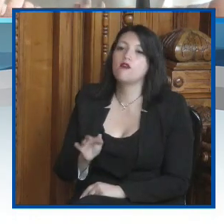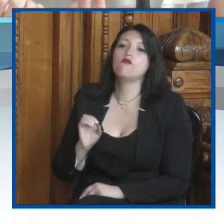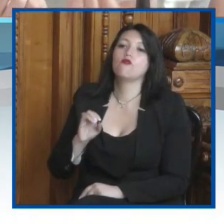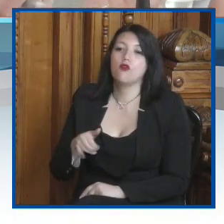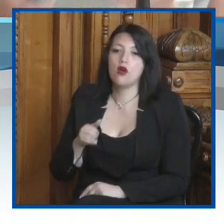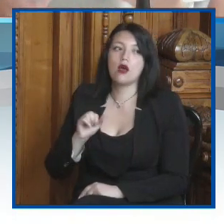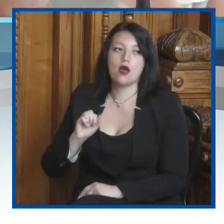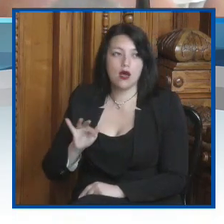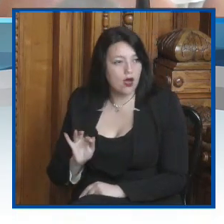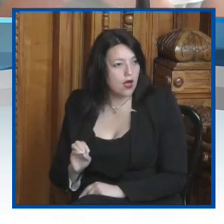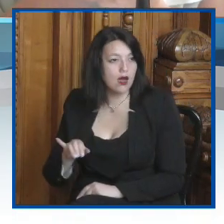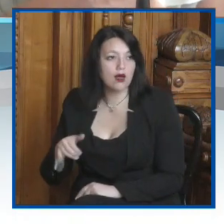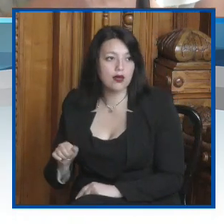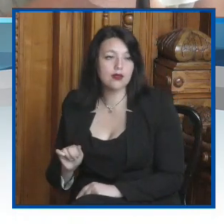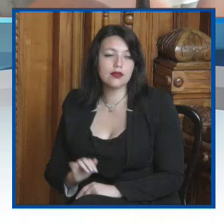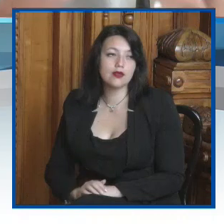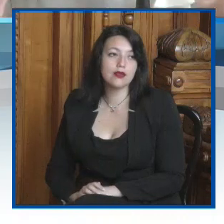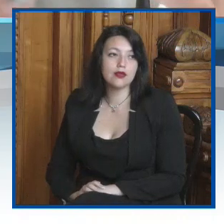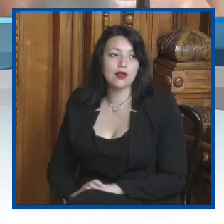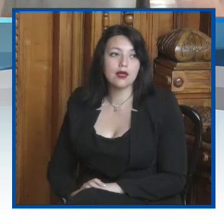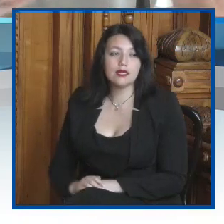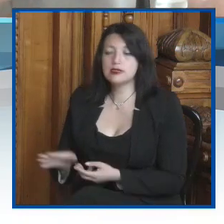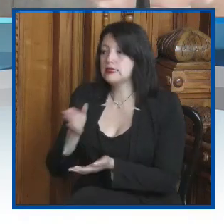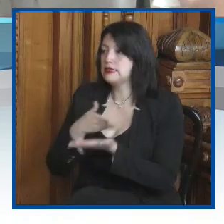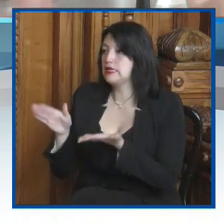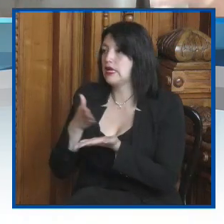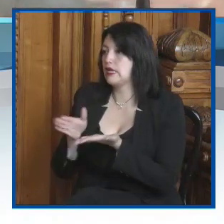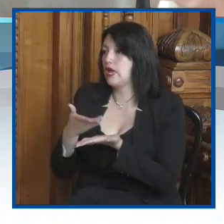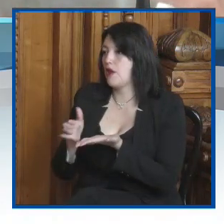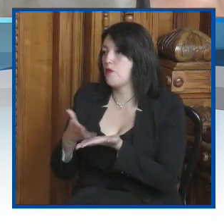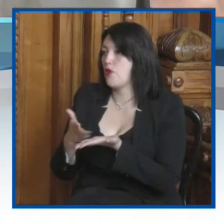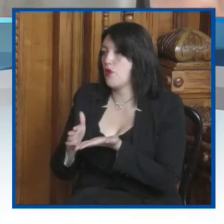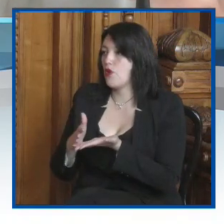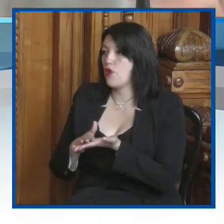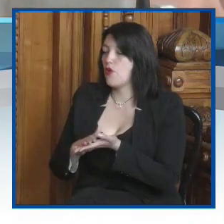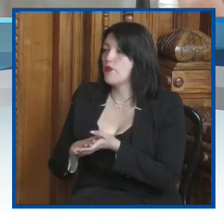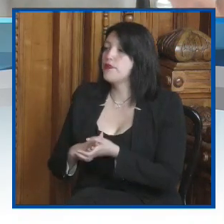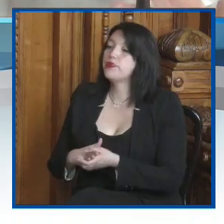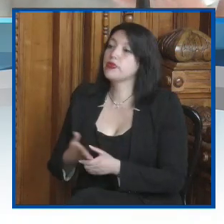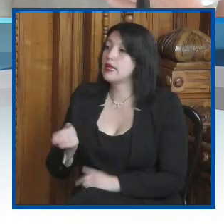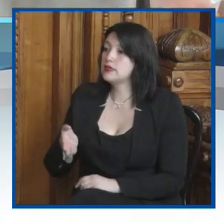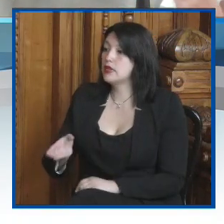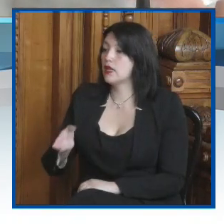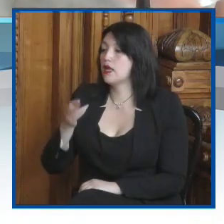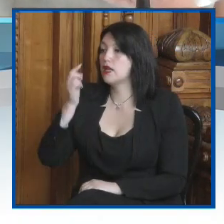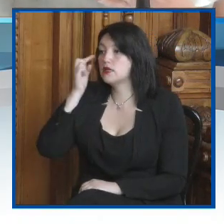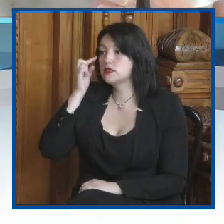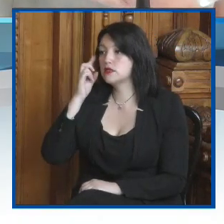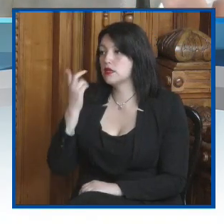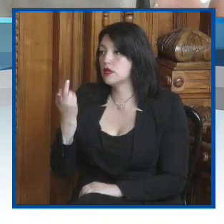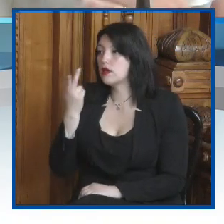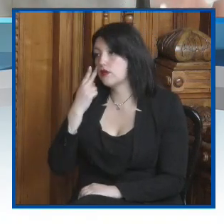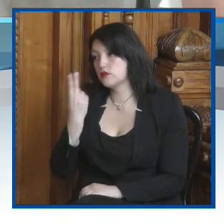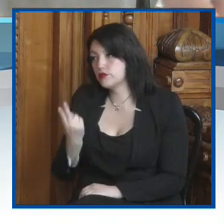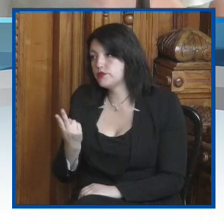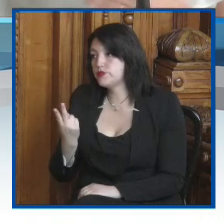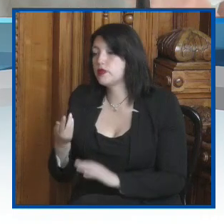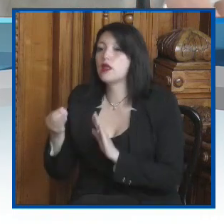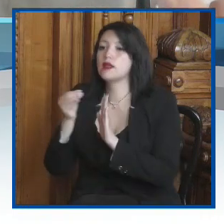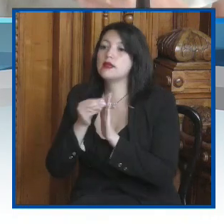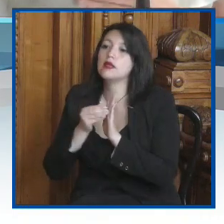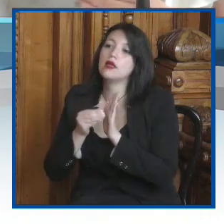cosa. Entonces, sacamos el autos, el vistos y el considerando, pusimos eso que les contaba,